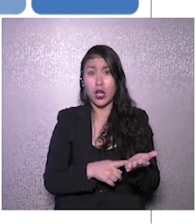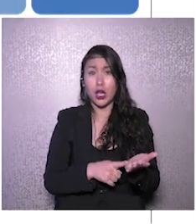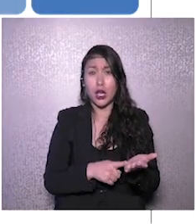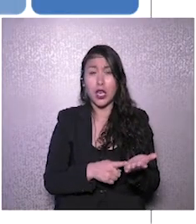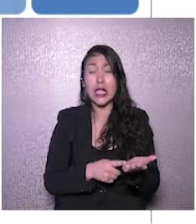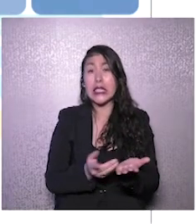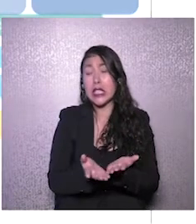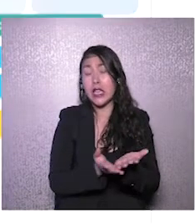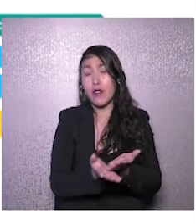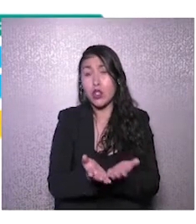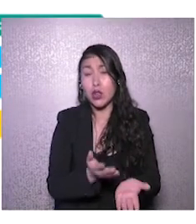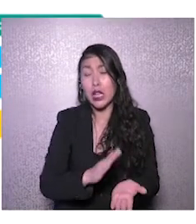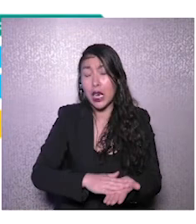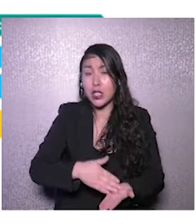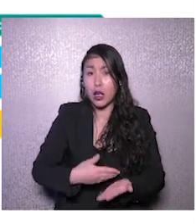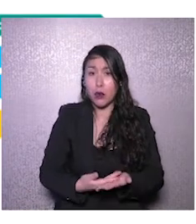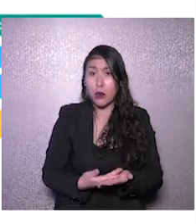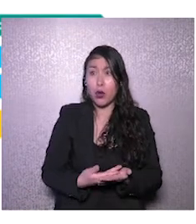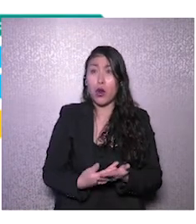de la salud.